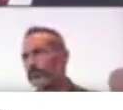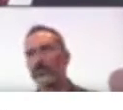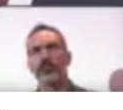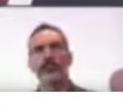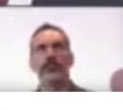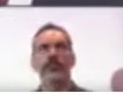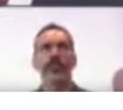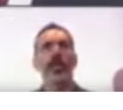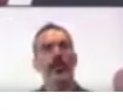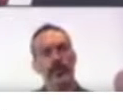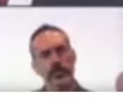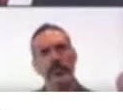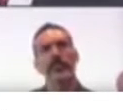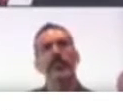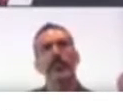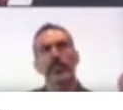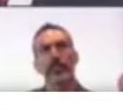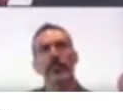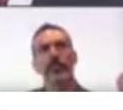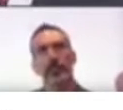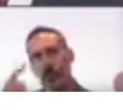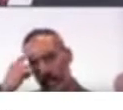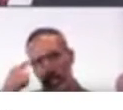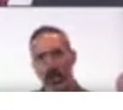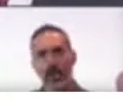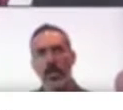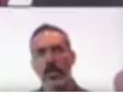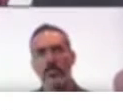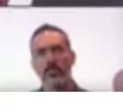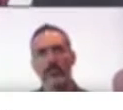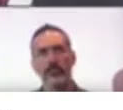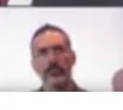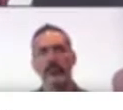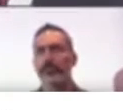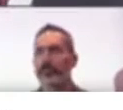Soy un gobernador que cree en la democracia,